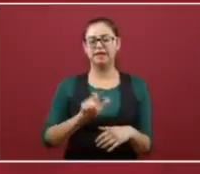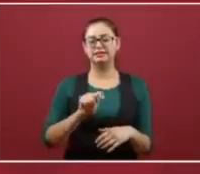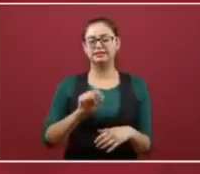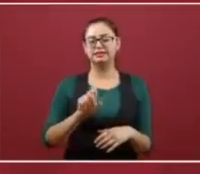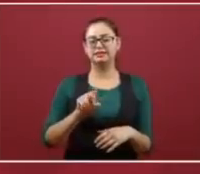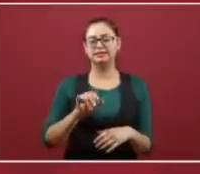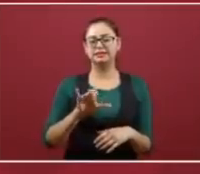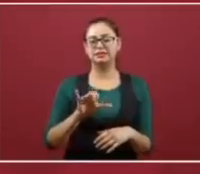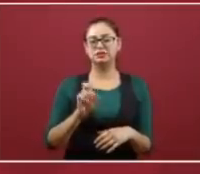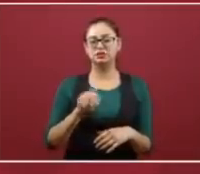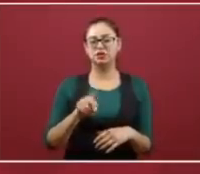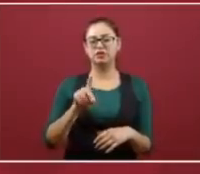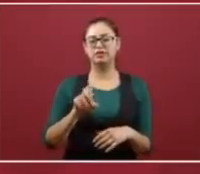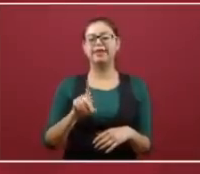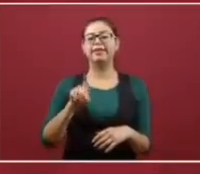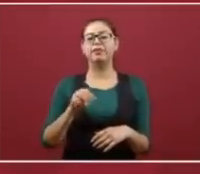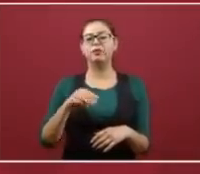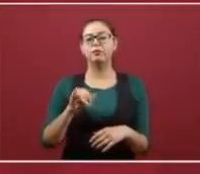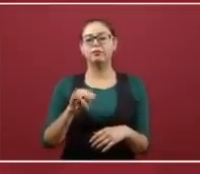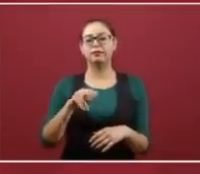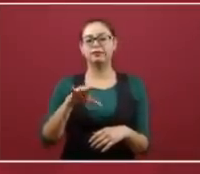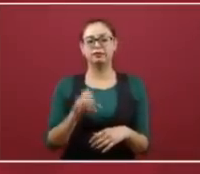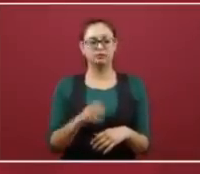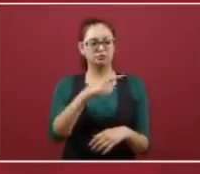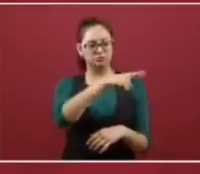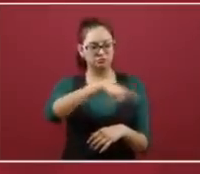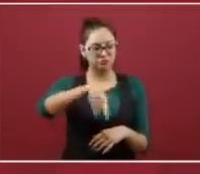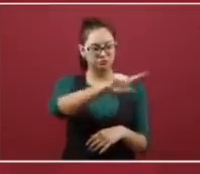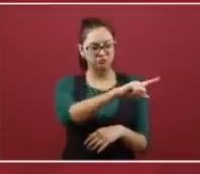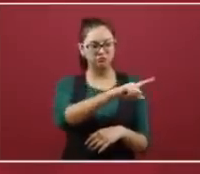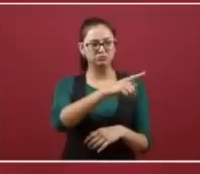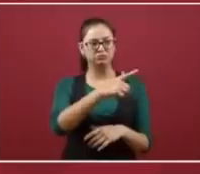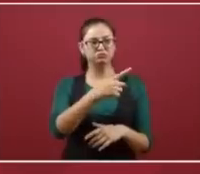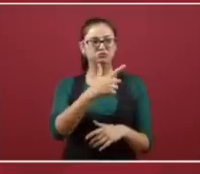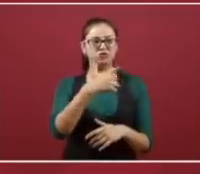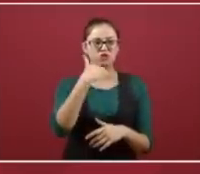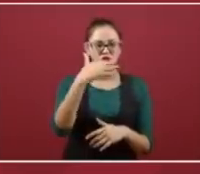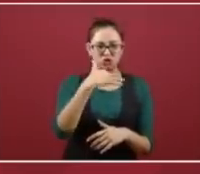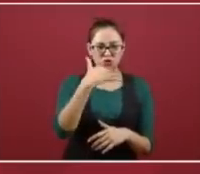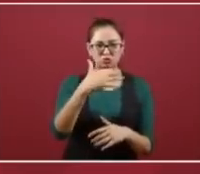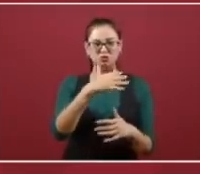la recuperación de bienes malhabidos